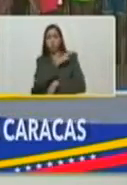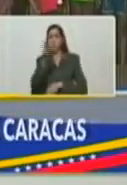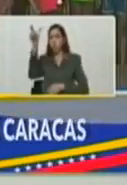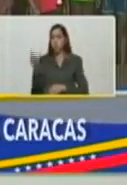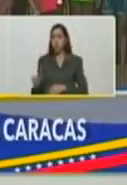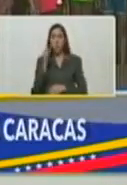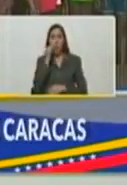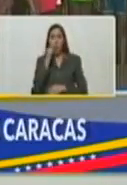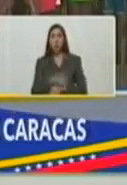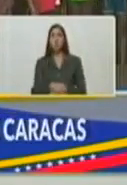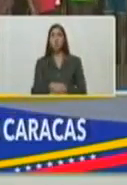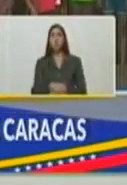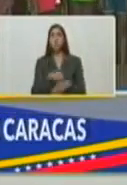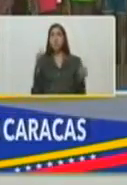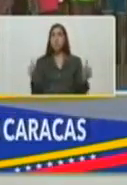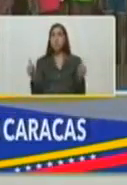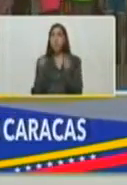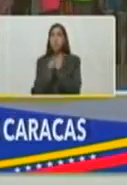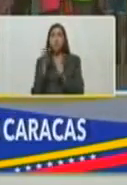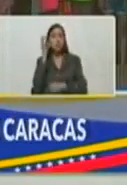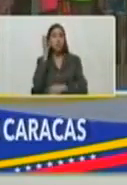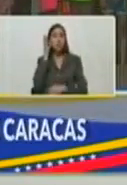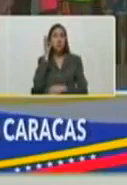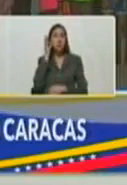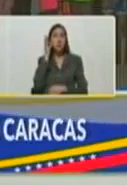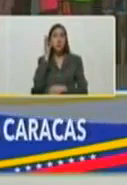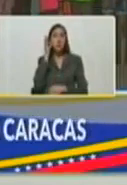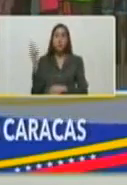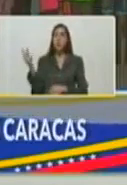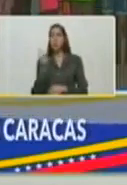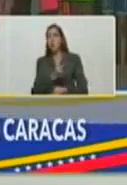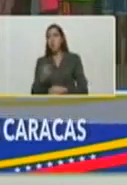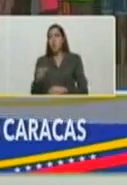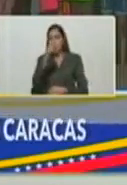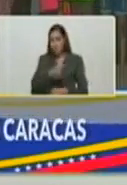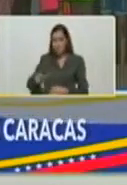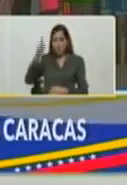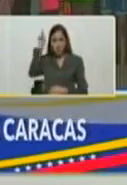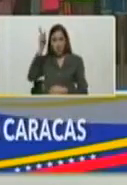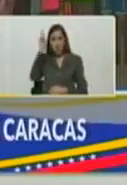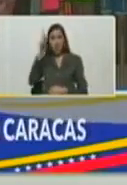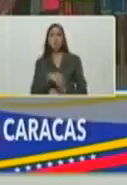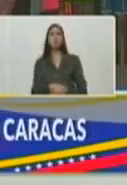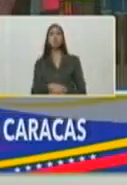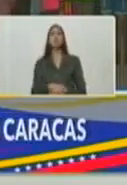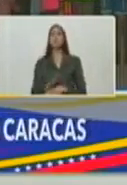A Beatriz Rodríguez. A Jacqueline Faría, profesora